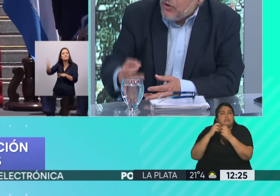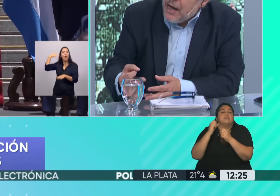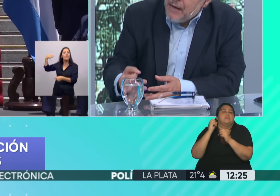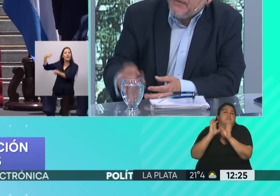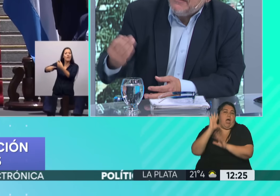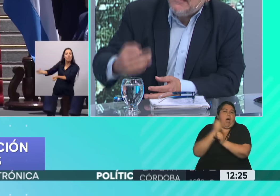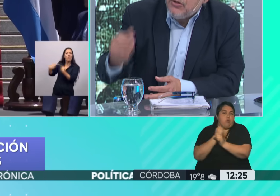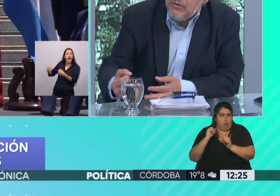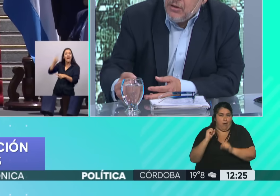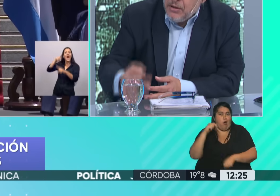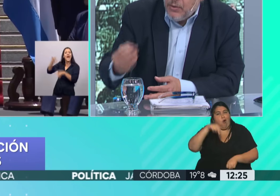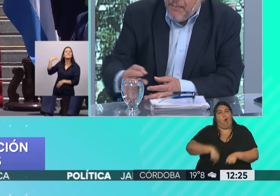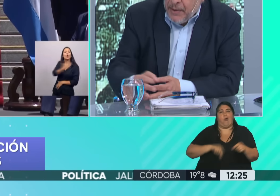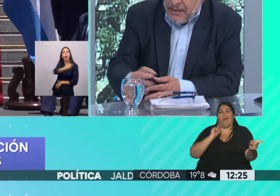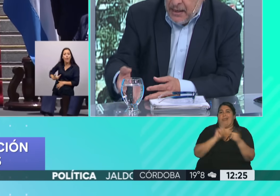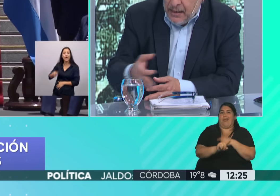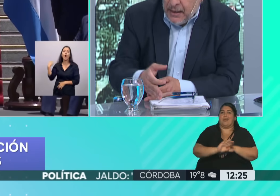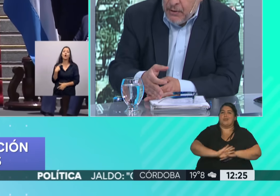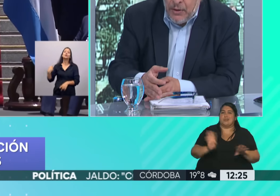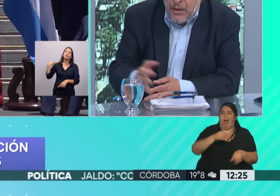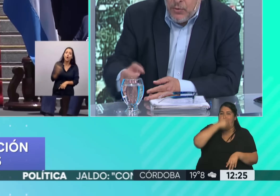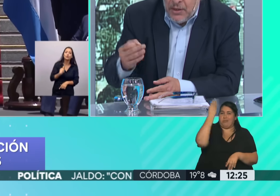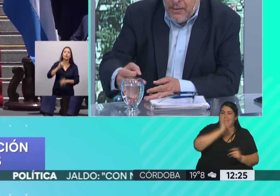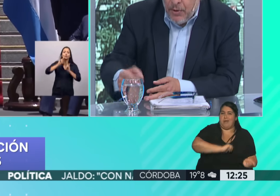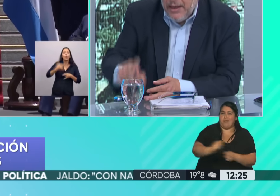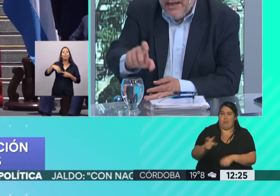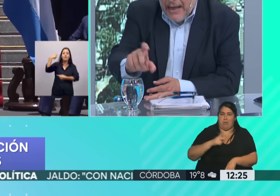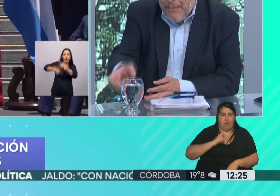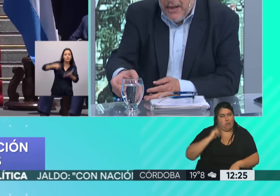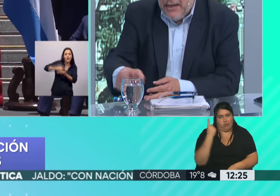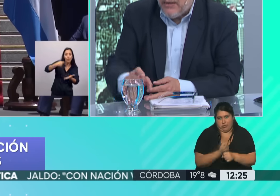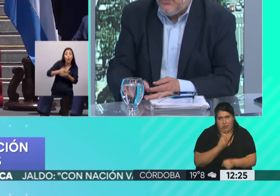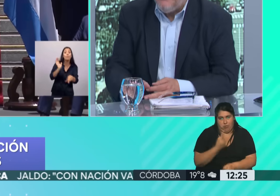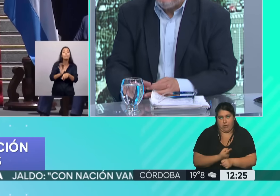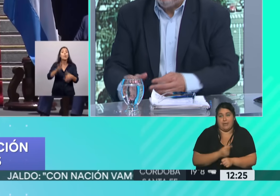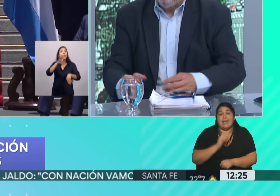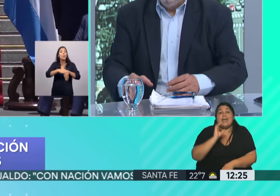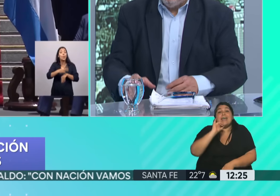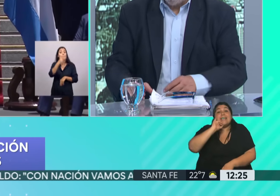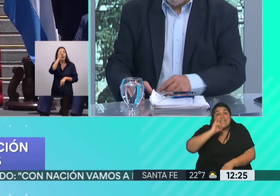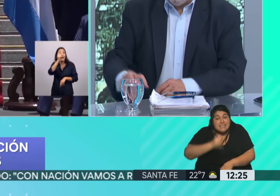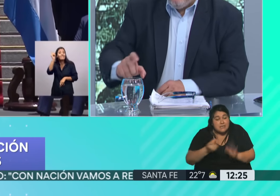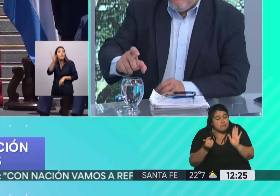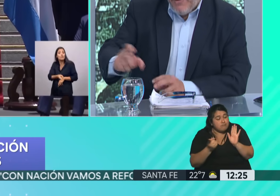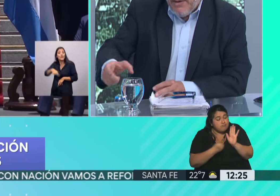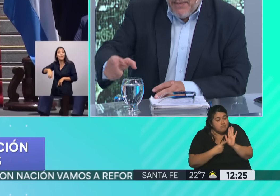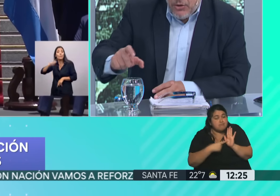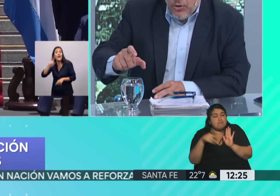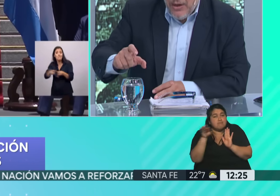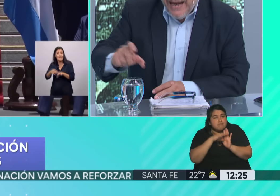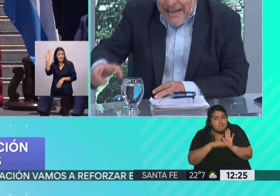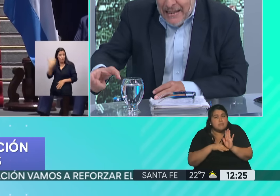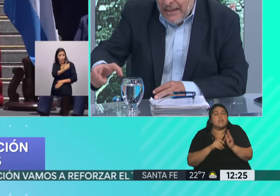llamar hoy a la privatización de una empresa a través de un dnu si se puede cambiar el estatus de la empresa como un primer